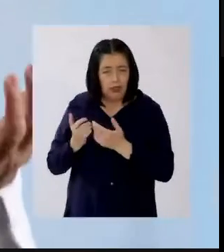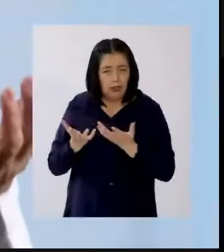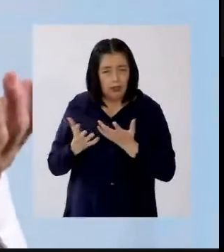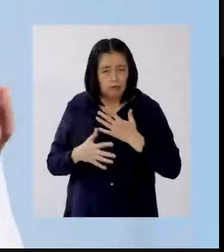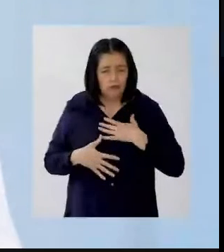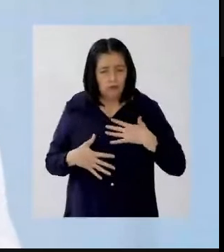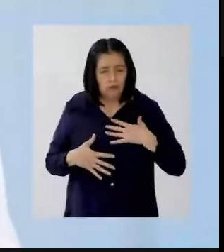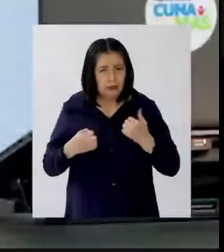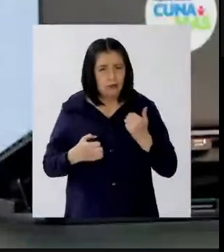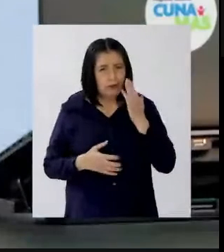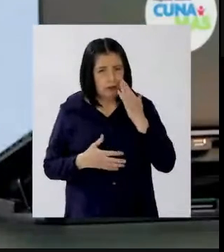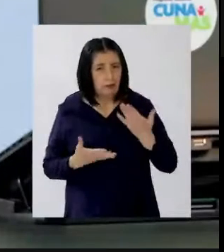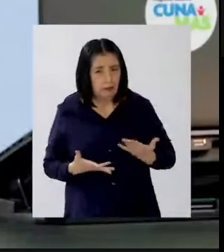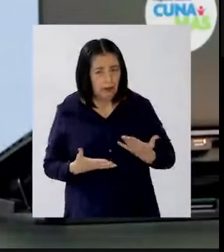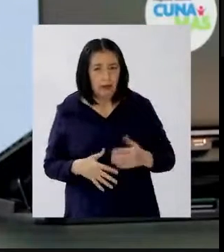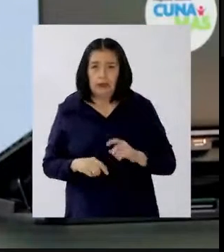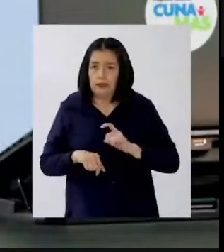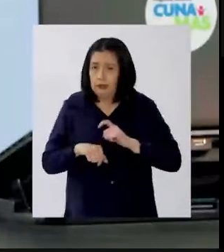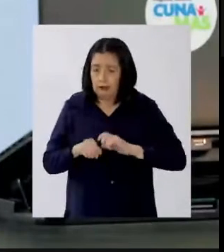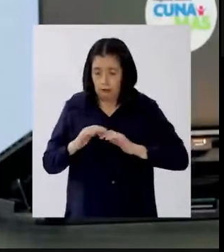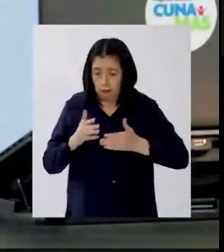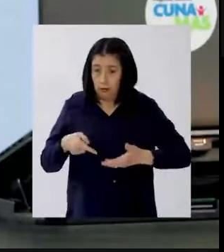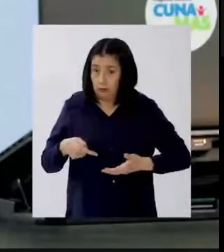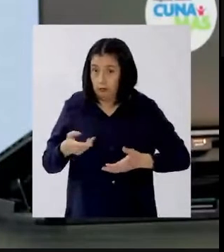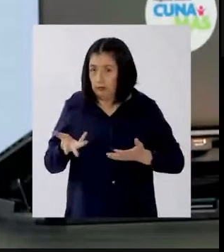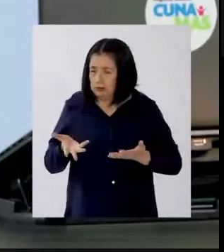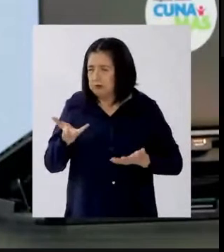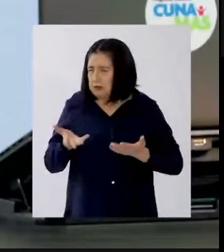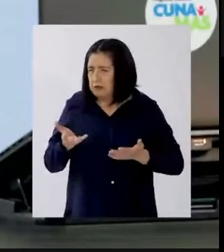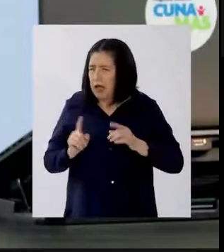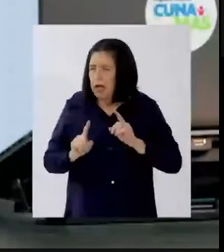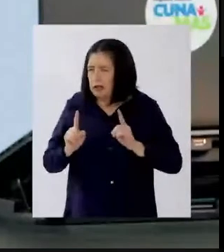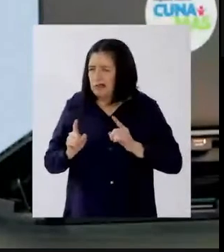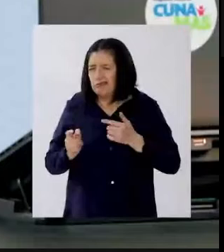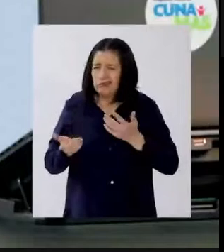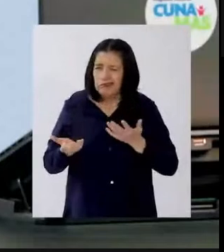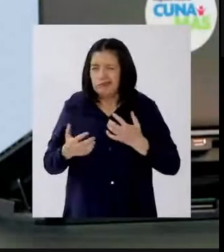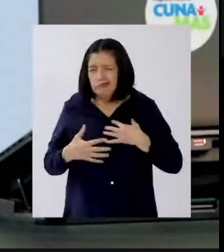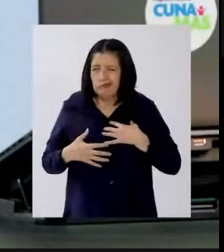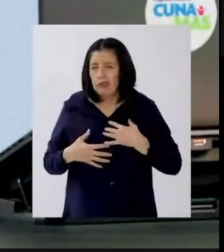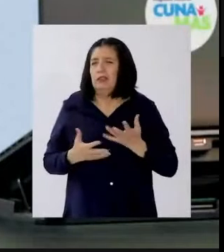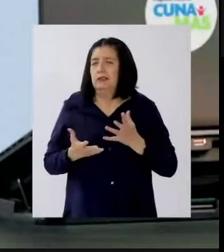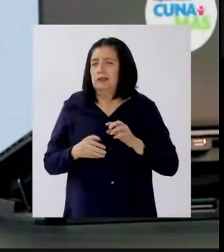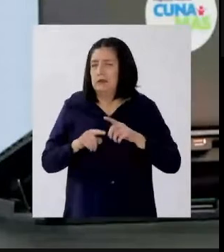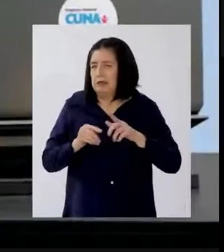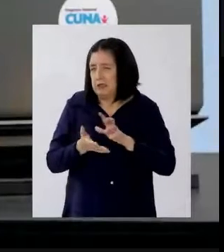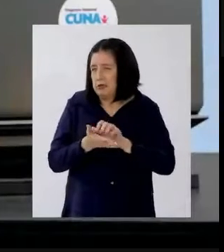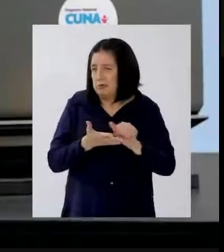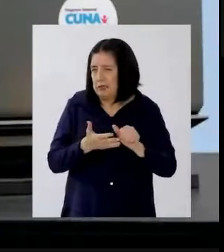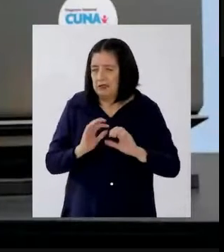y la salud de la madre. Durante el embarazo se suelen presentar ligeras molestias según los meses de